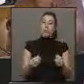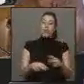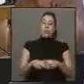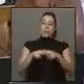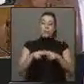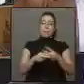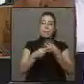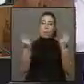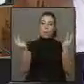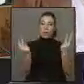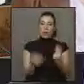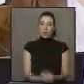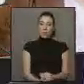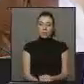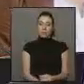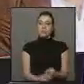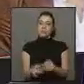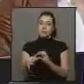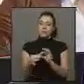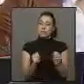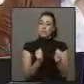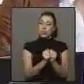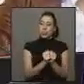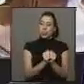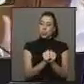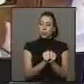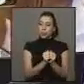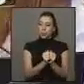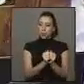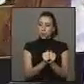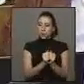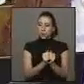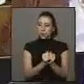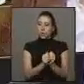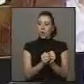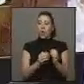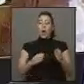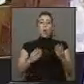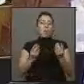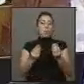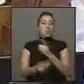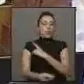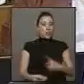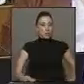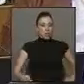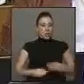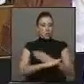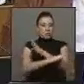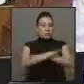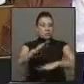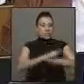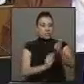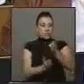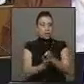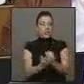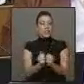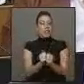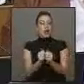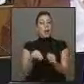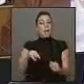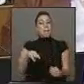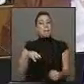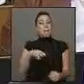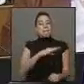públicos y en pos del bien común. Es por eso que en conjunto con transversalmente de parlamentarios, en trabajo mancomunado con el mismo